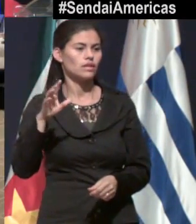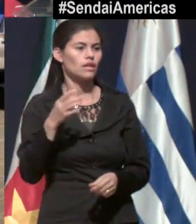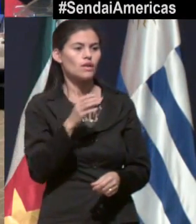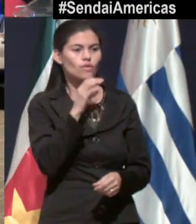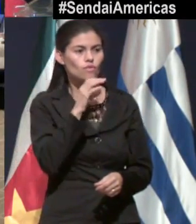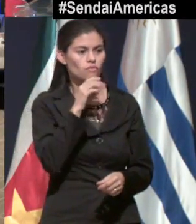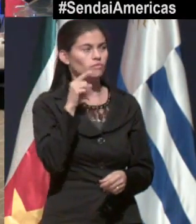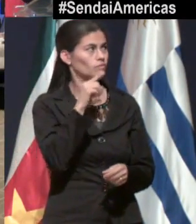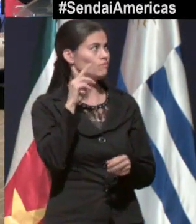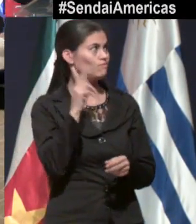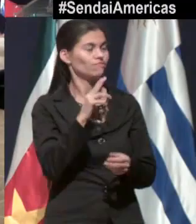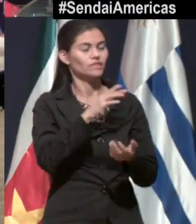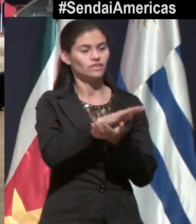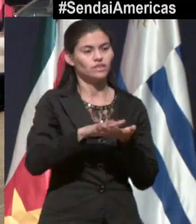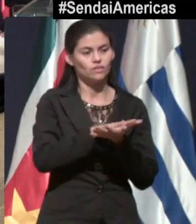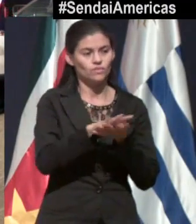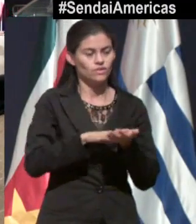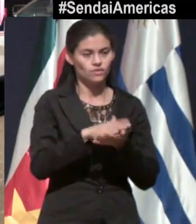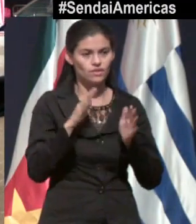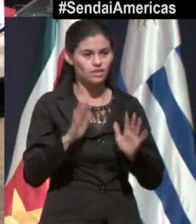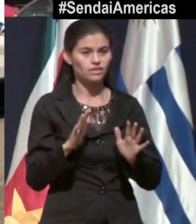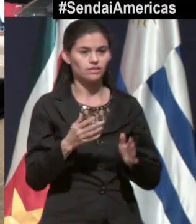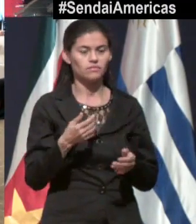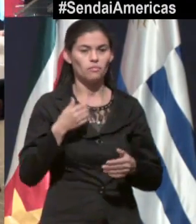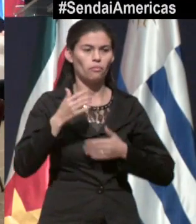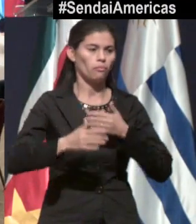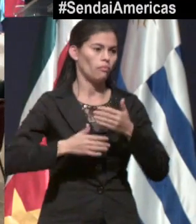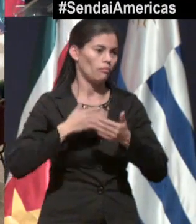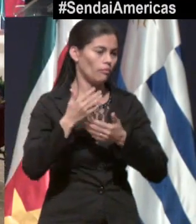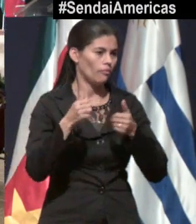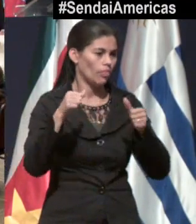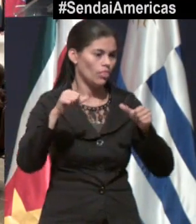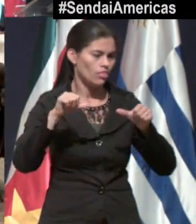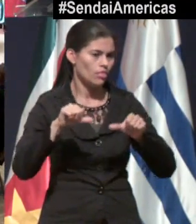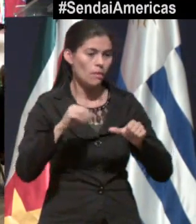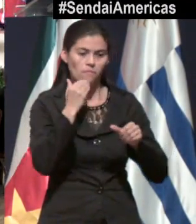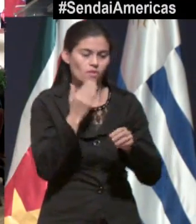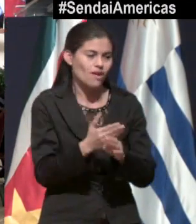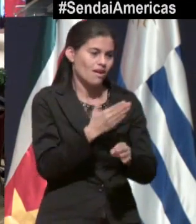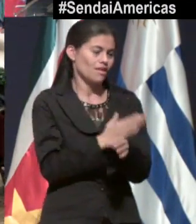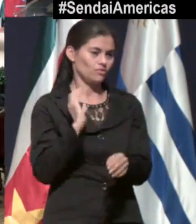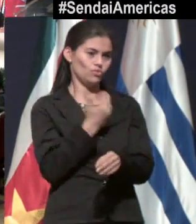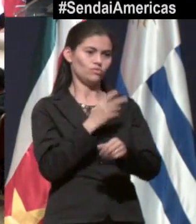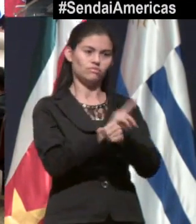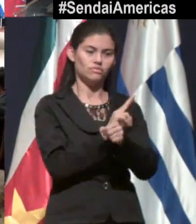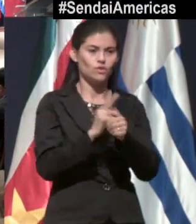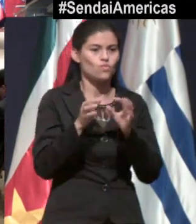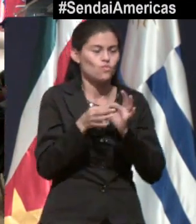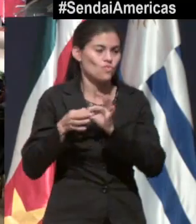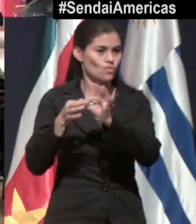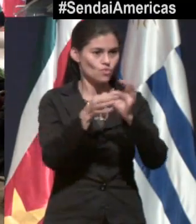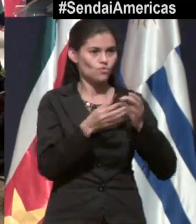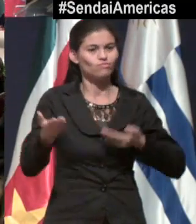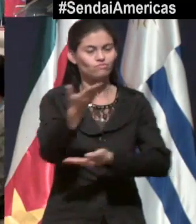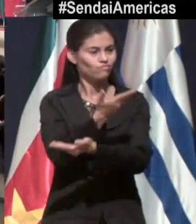esta realidad. La situación puede agravarse aún más si no actuamos de inmediato, en forma colectiva y